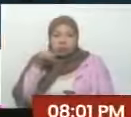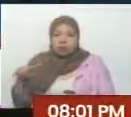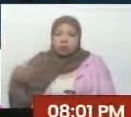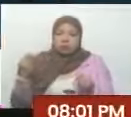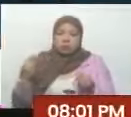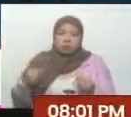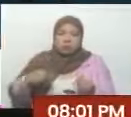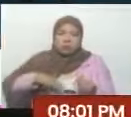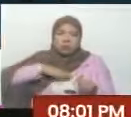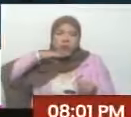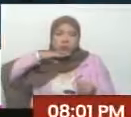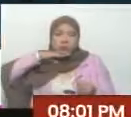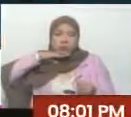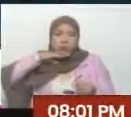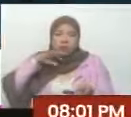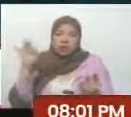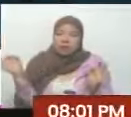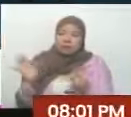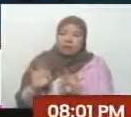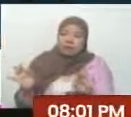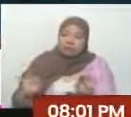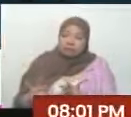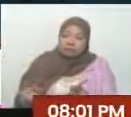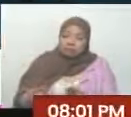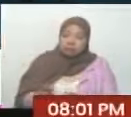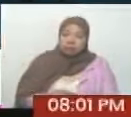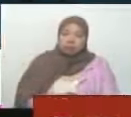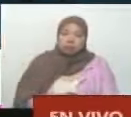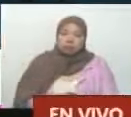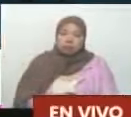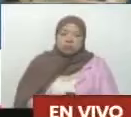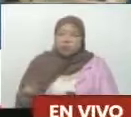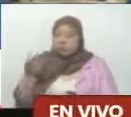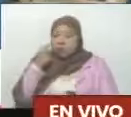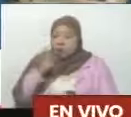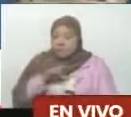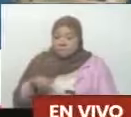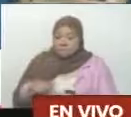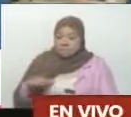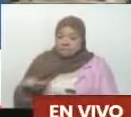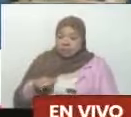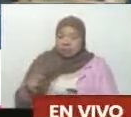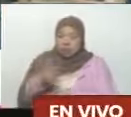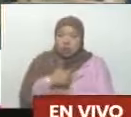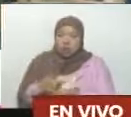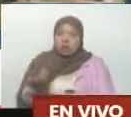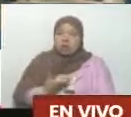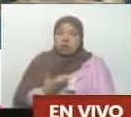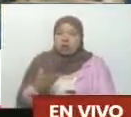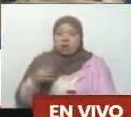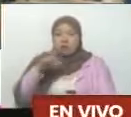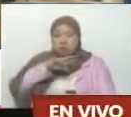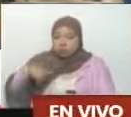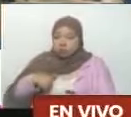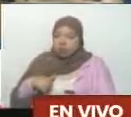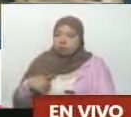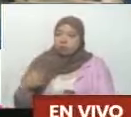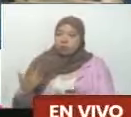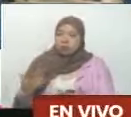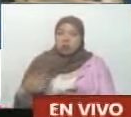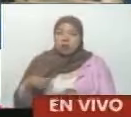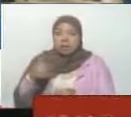gigantesca, pero ahí ellos no hacían nada. Nos tuvimos que poner nosotros a ser gobernador y alcalde del Zulia y